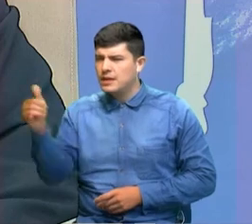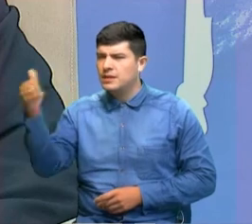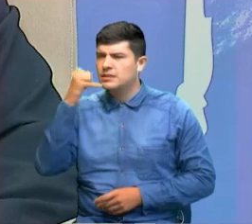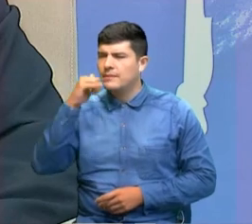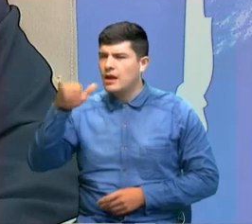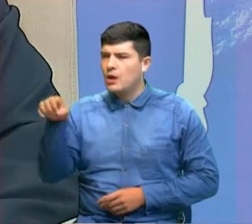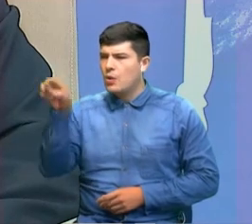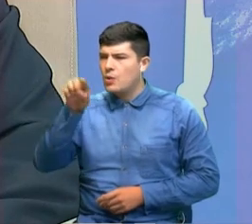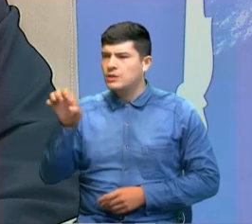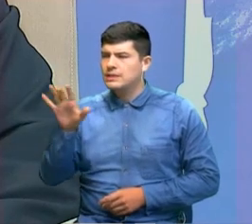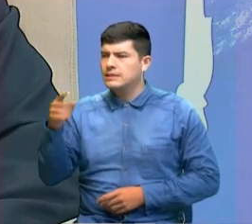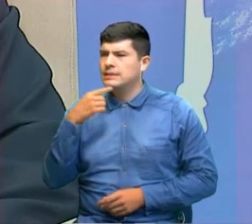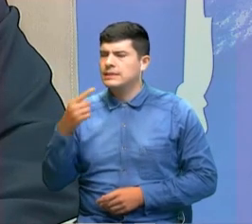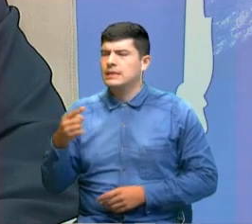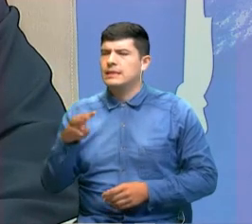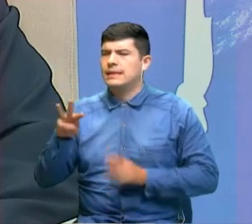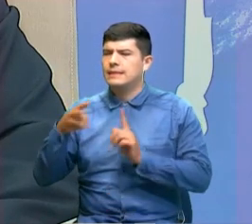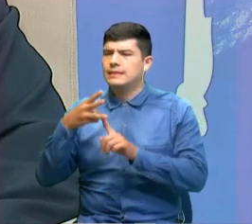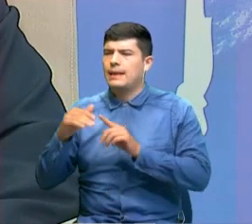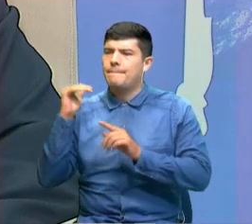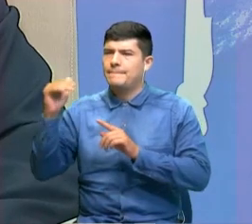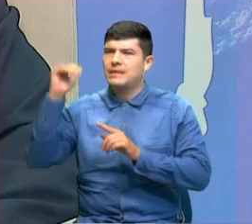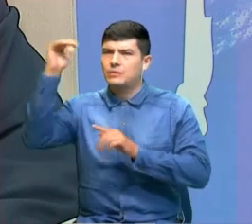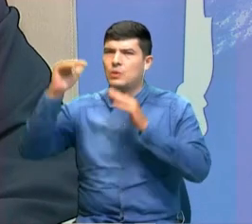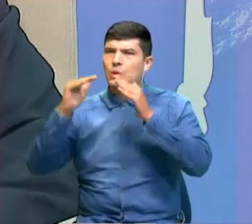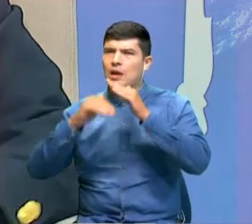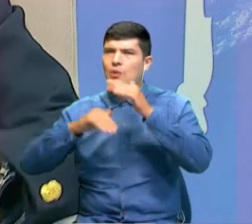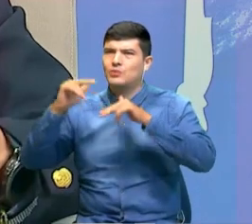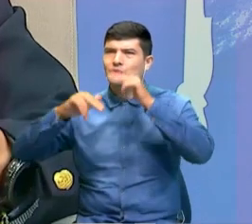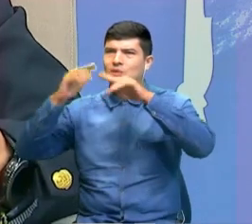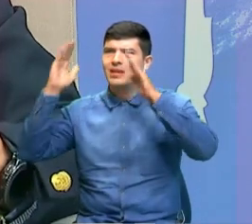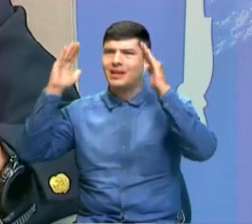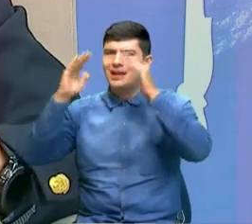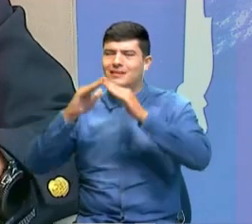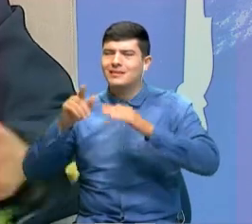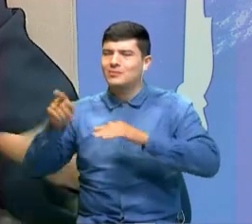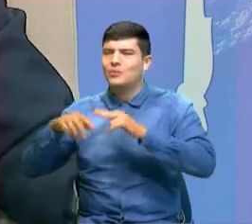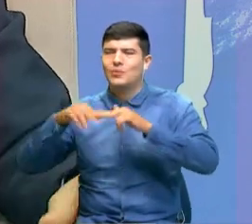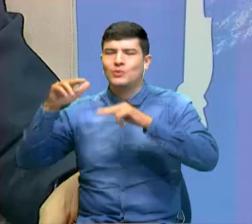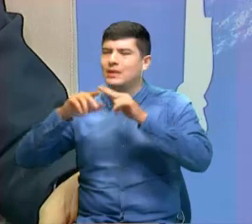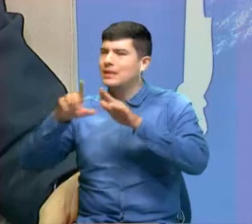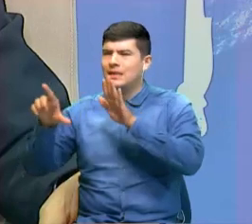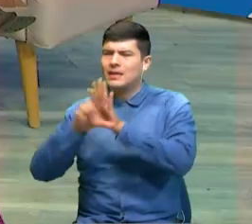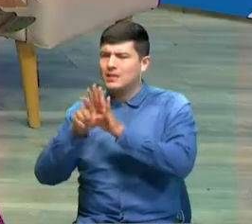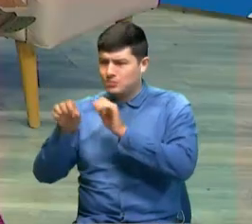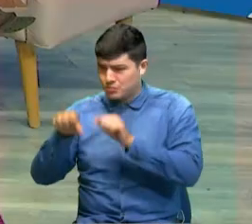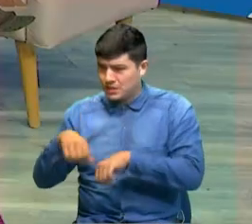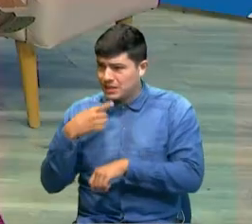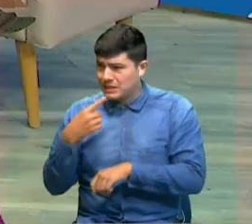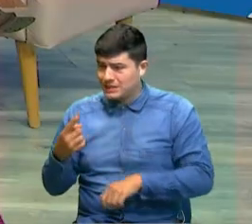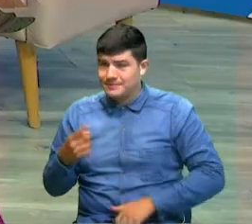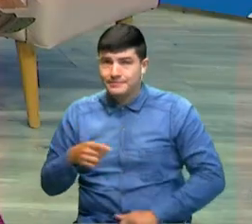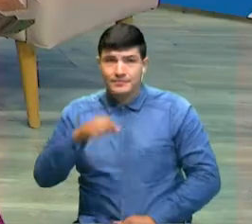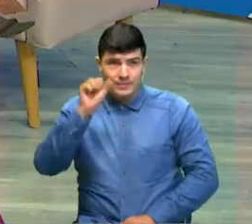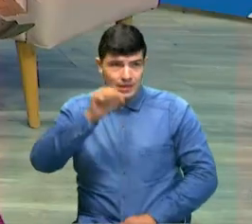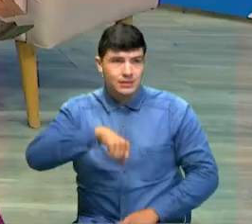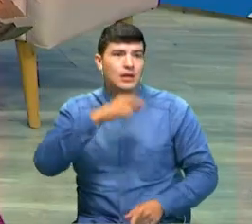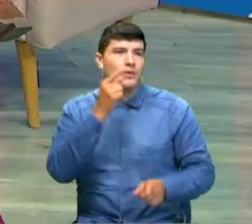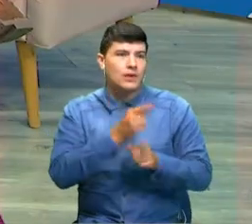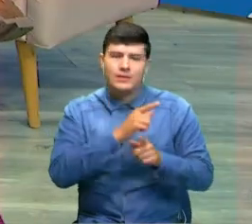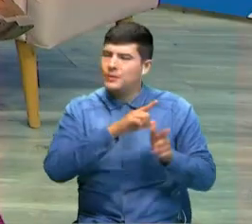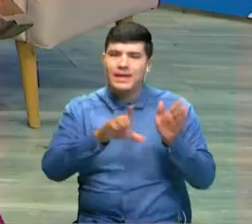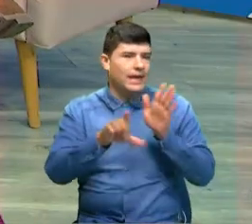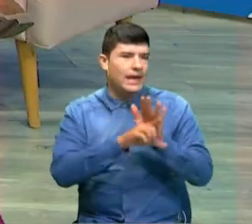tercer piso que al parecer se construyó no de la mejor manera o de manera ilegal, abogado, ¿podemos decirlo? Sí, totalmente ilegal.